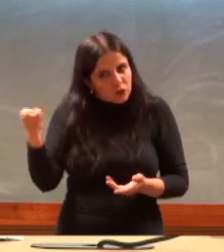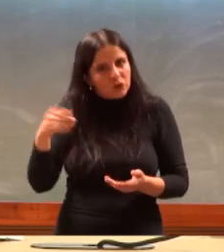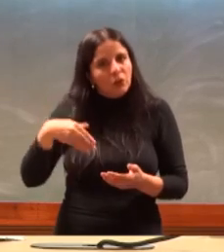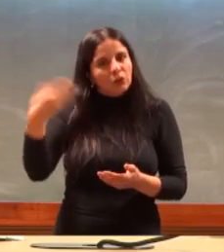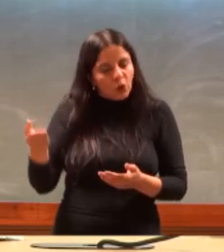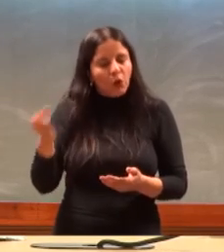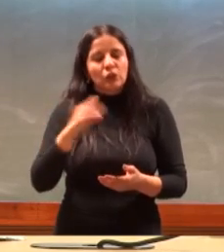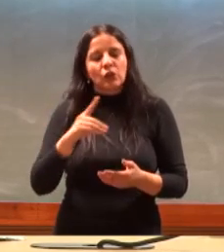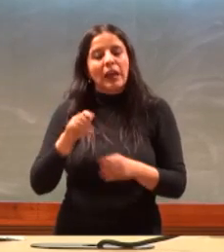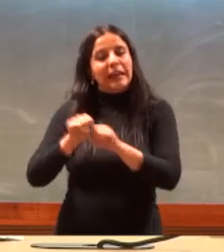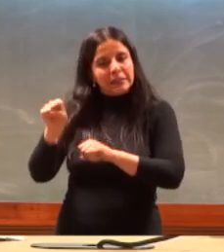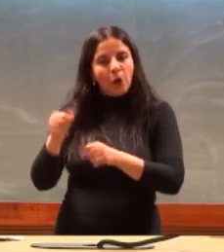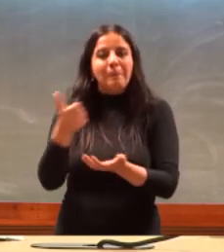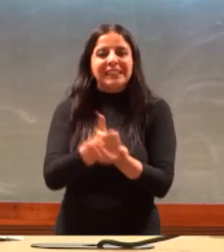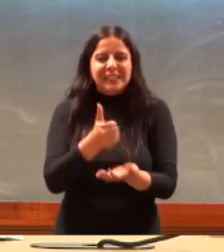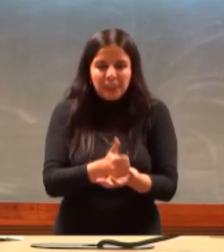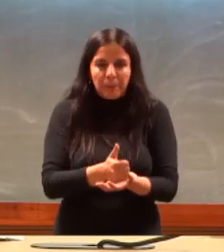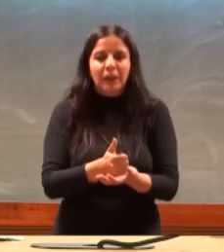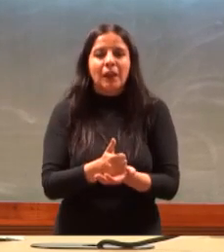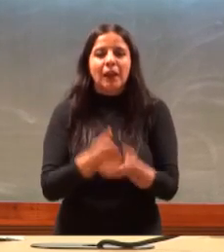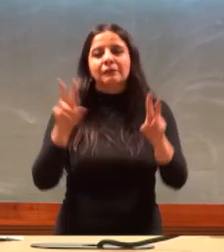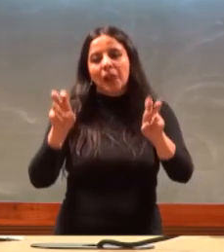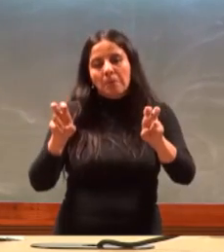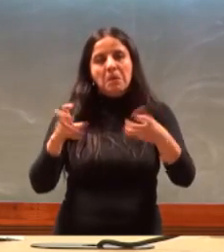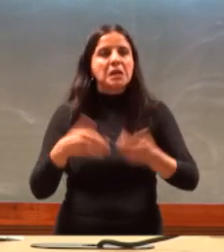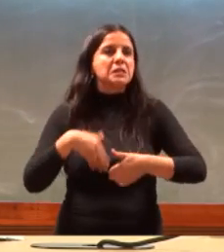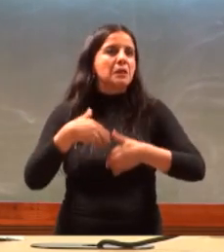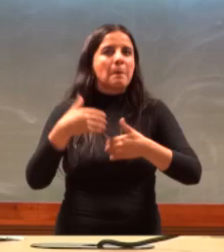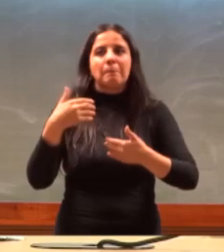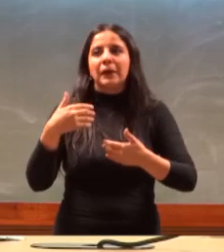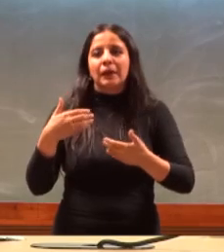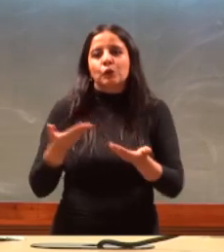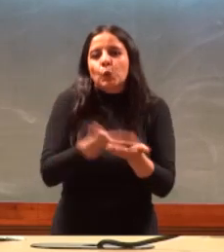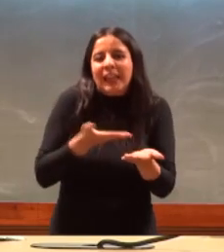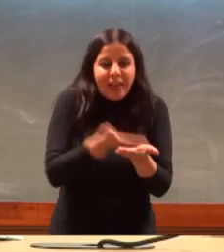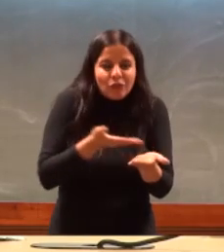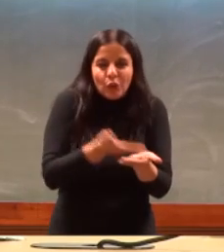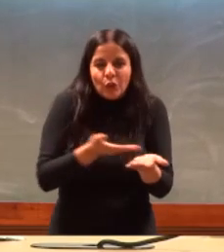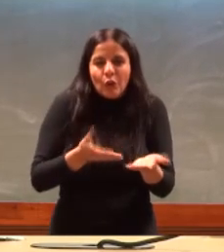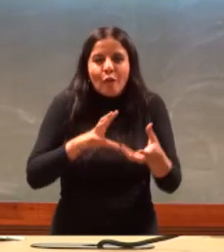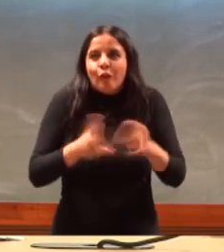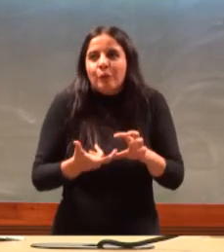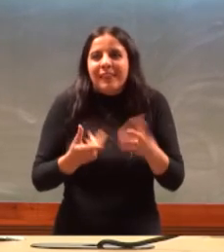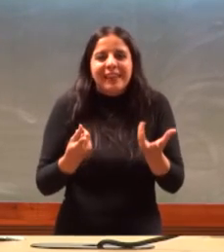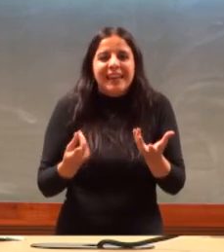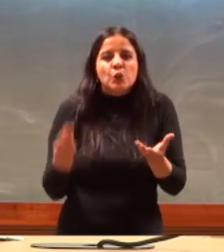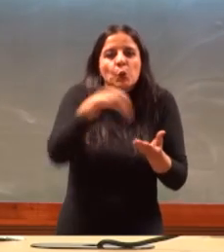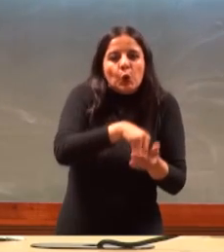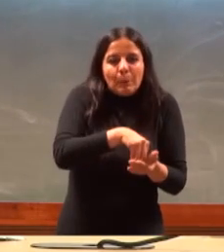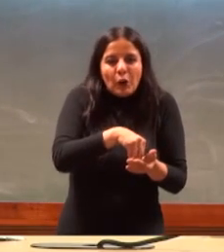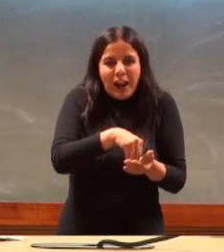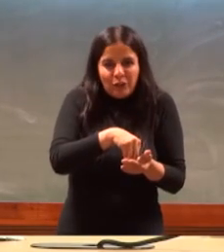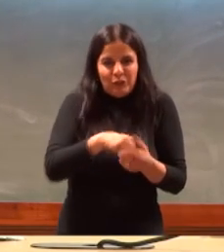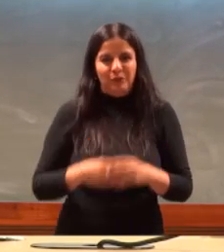cuestión de la reglamentación de las descripciones sugieran temas para seminarios etcétera que distintas formas Buscar formas de de de de